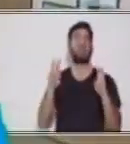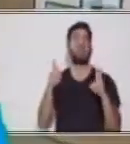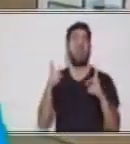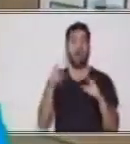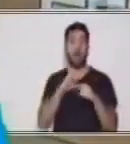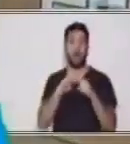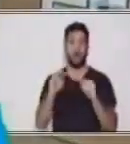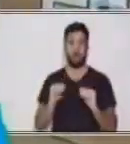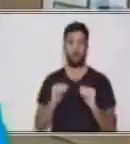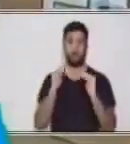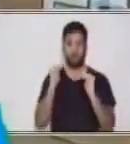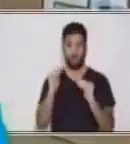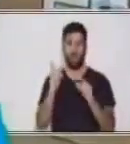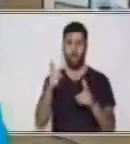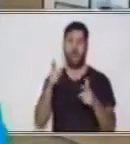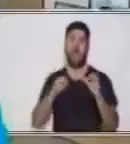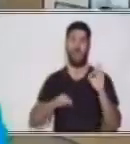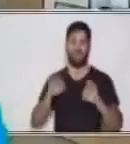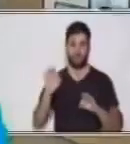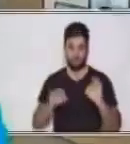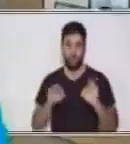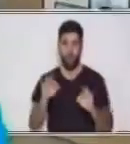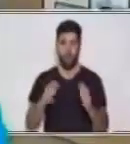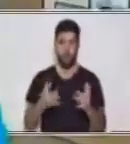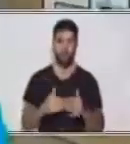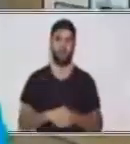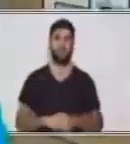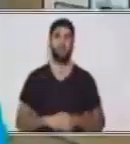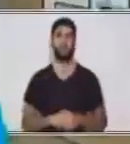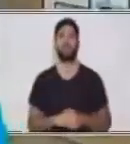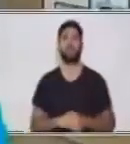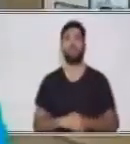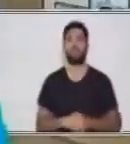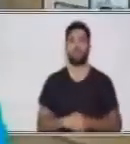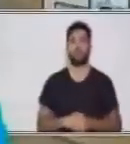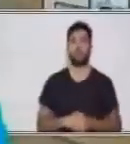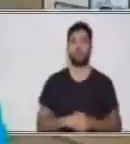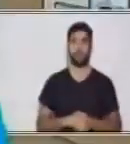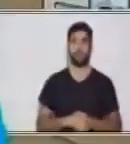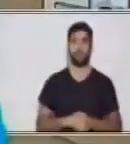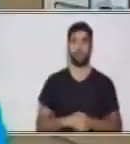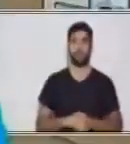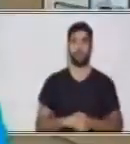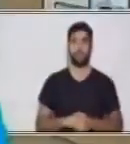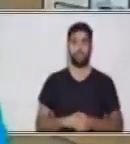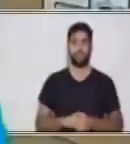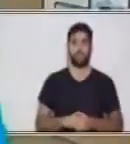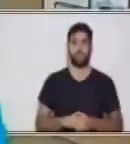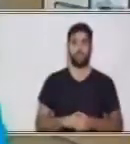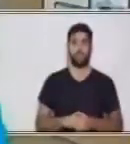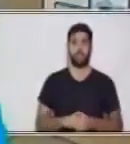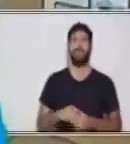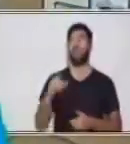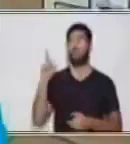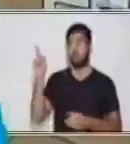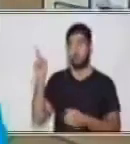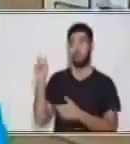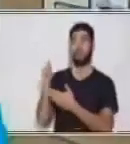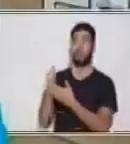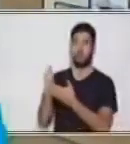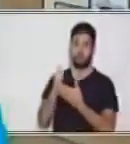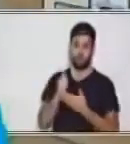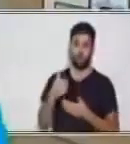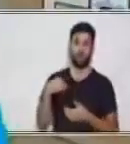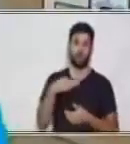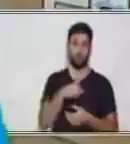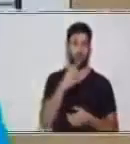de abogado o abogada. Entonces esto nos permite una gráfica de barras.